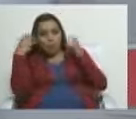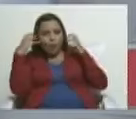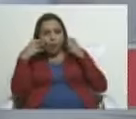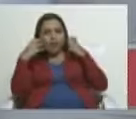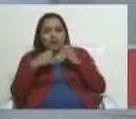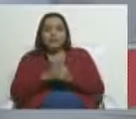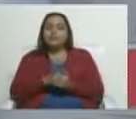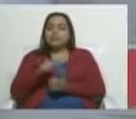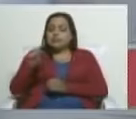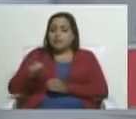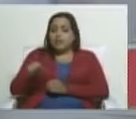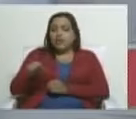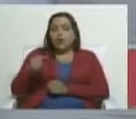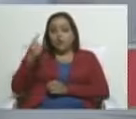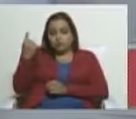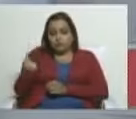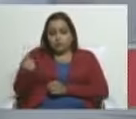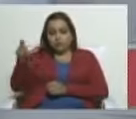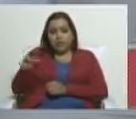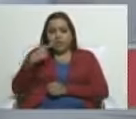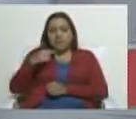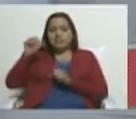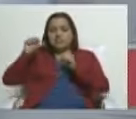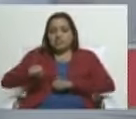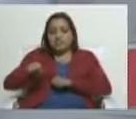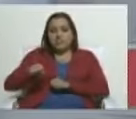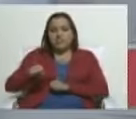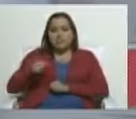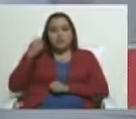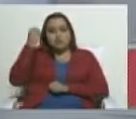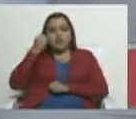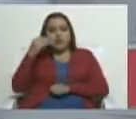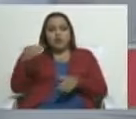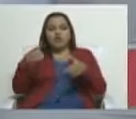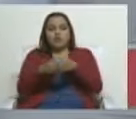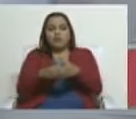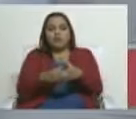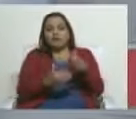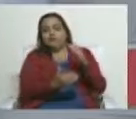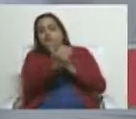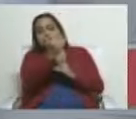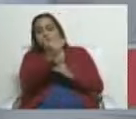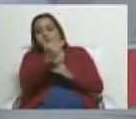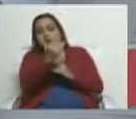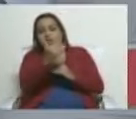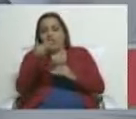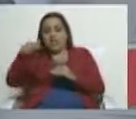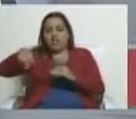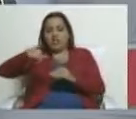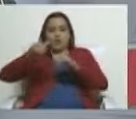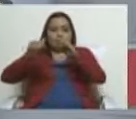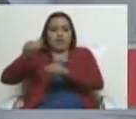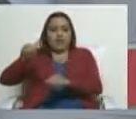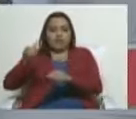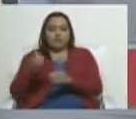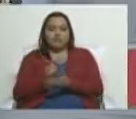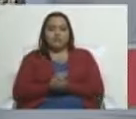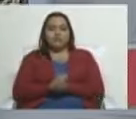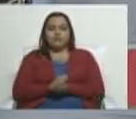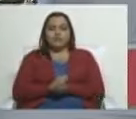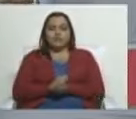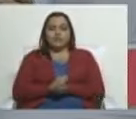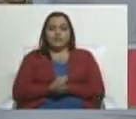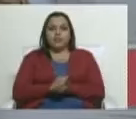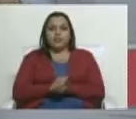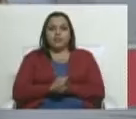sí soy fascista. Yo sí creo que hay unos sectores privilegiados sobre otros, sino que mantiene un discurso que sobre la idea